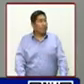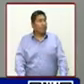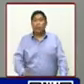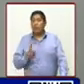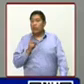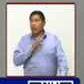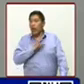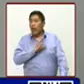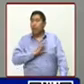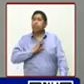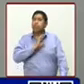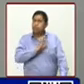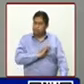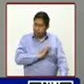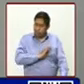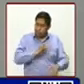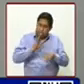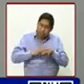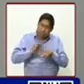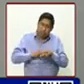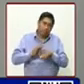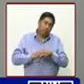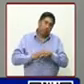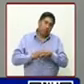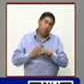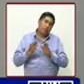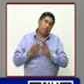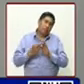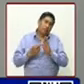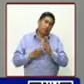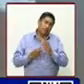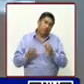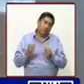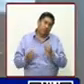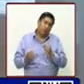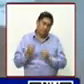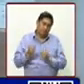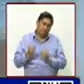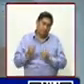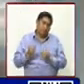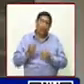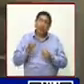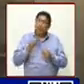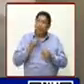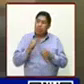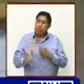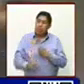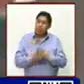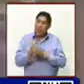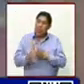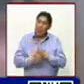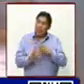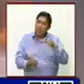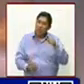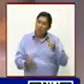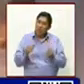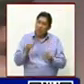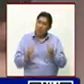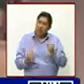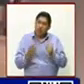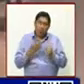Es una conducta que está tipificada en el Código Penal como conducción peligrosa de vehículos,